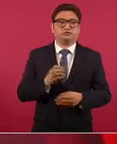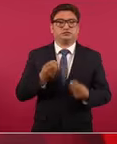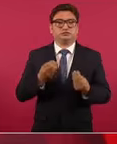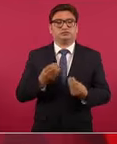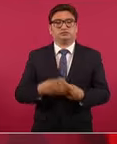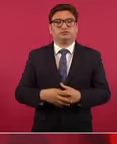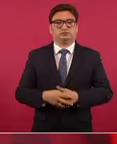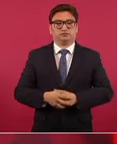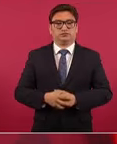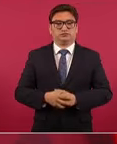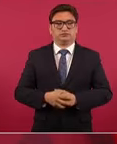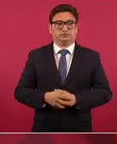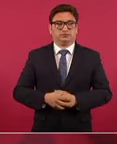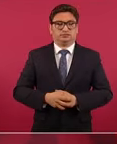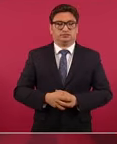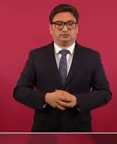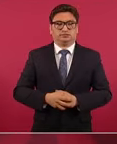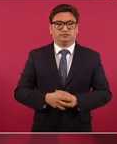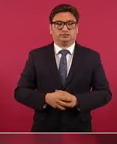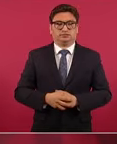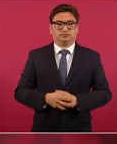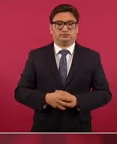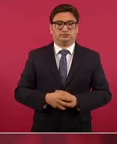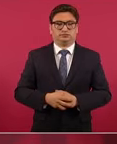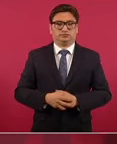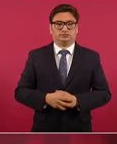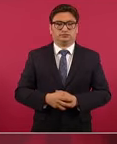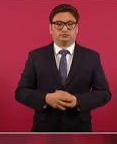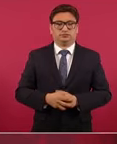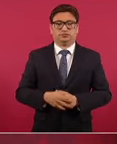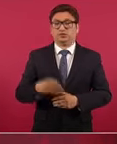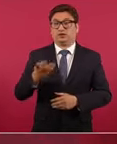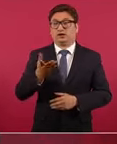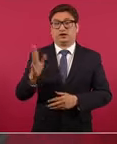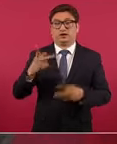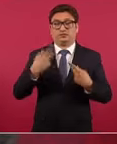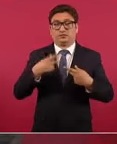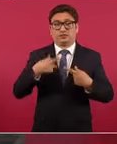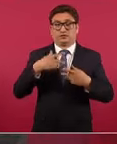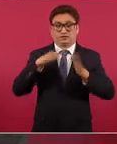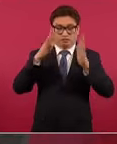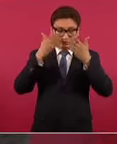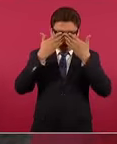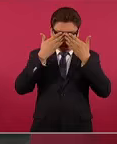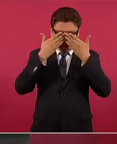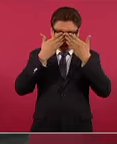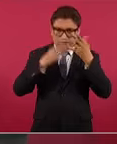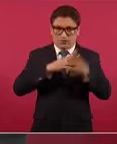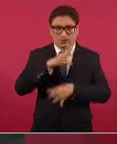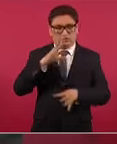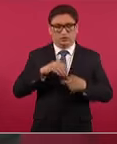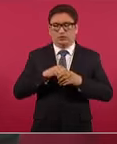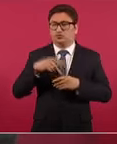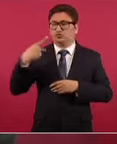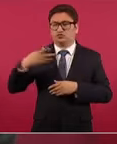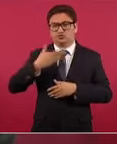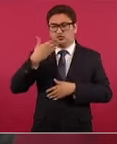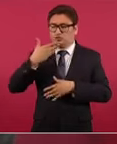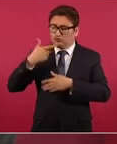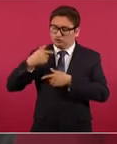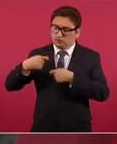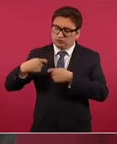esto los ciegas por completo el conservadurismo